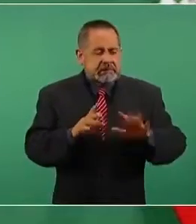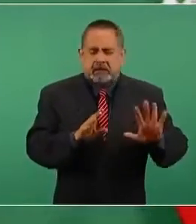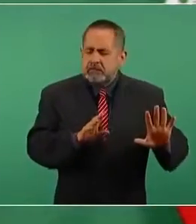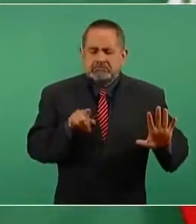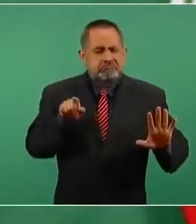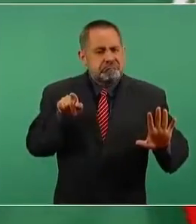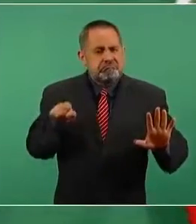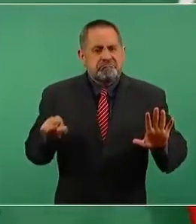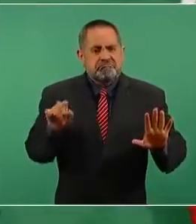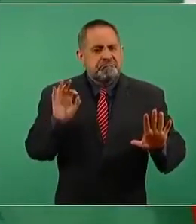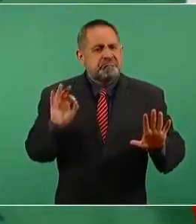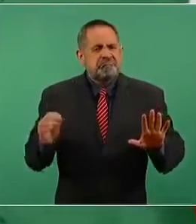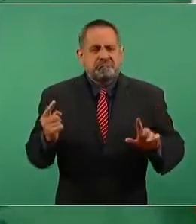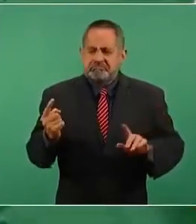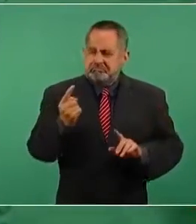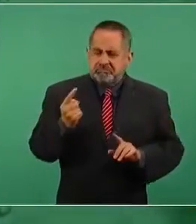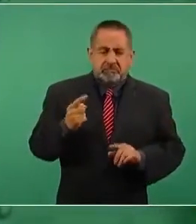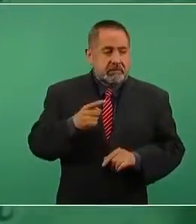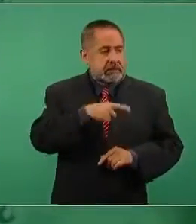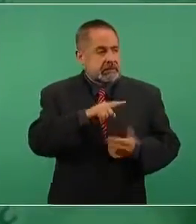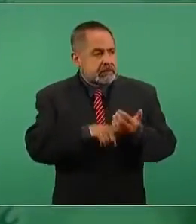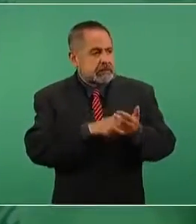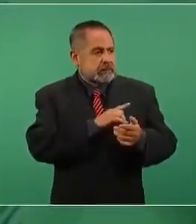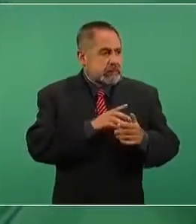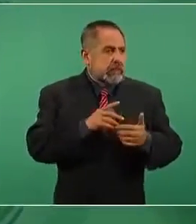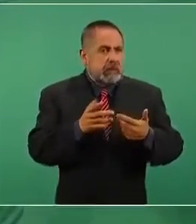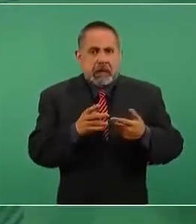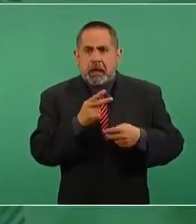sea, llenos de miedo,